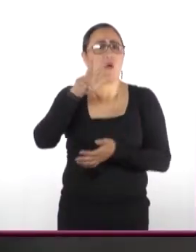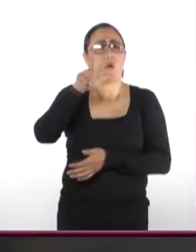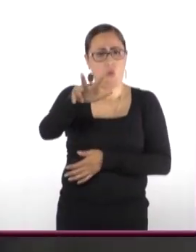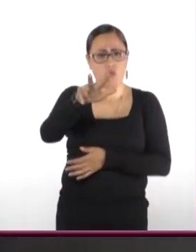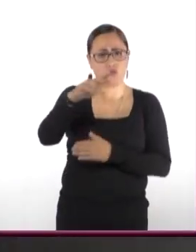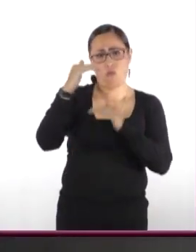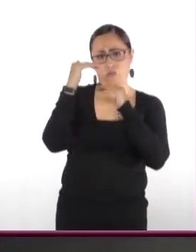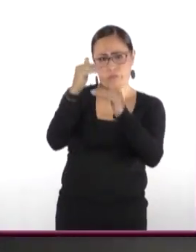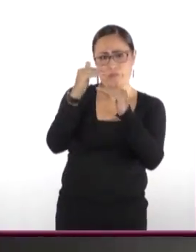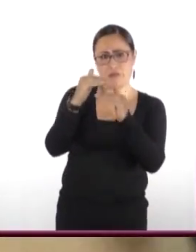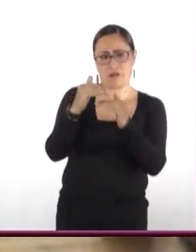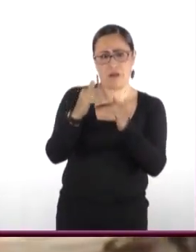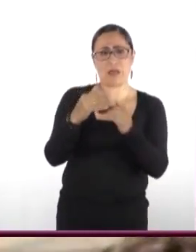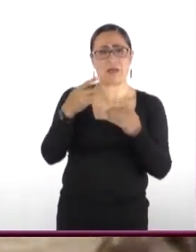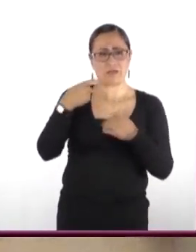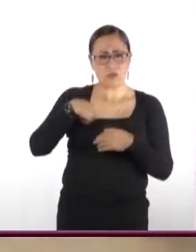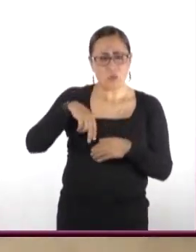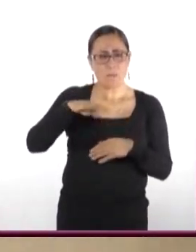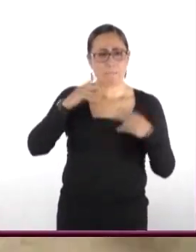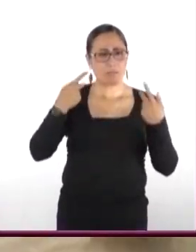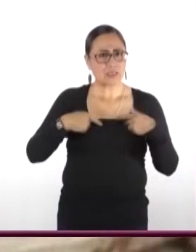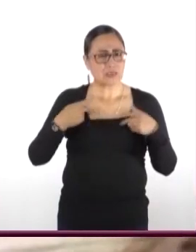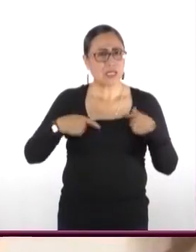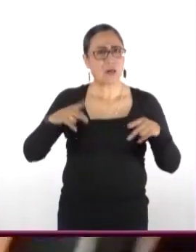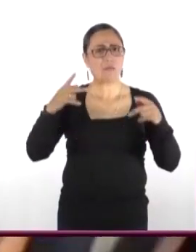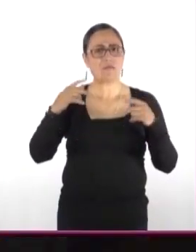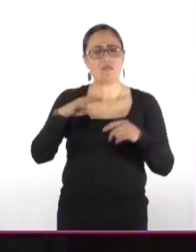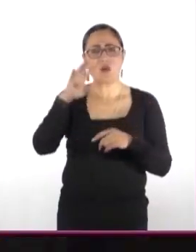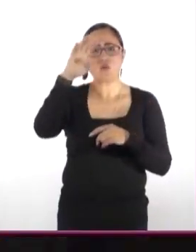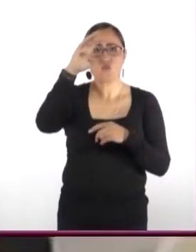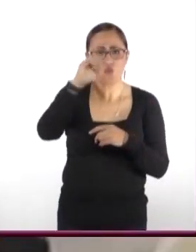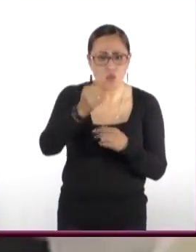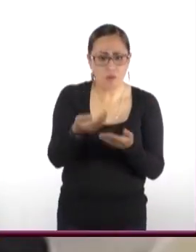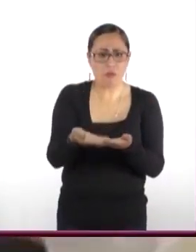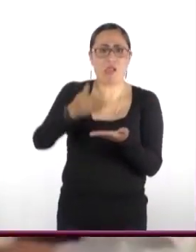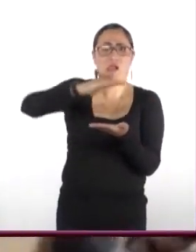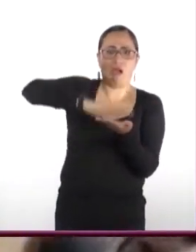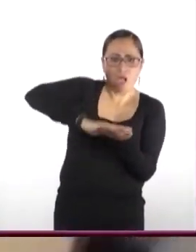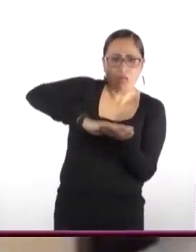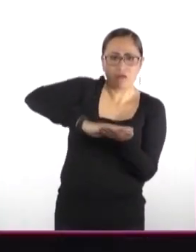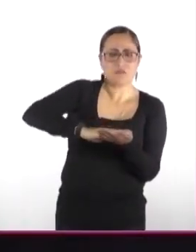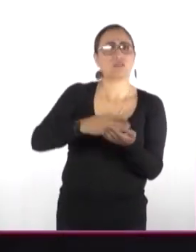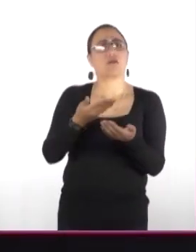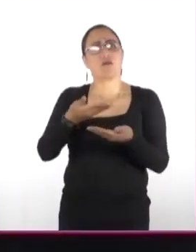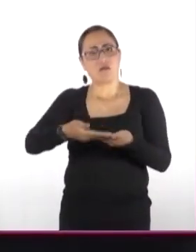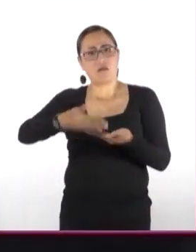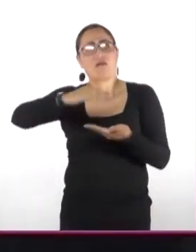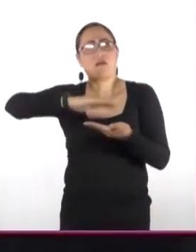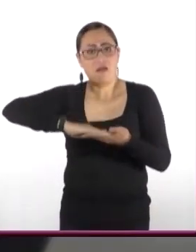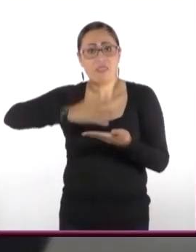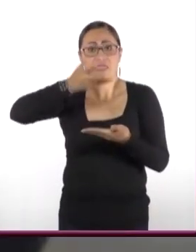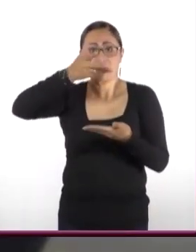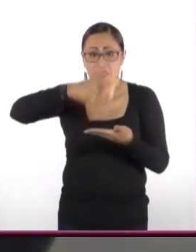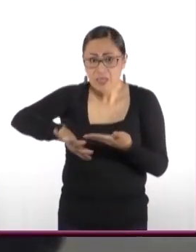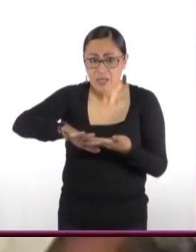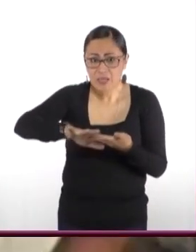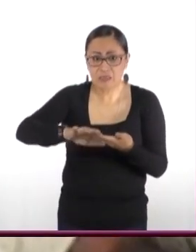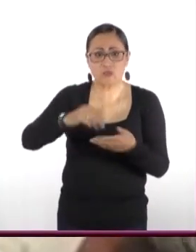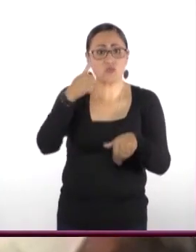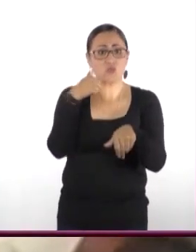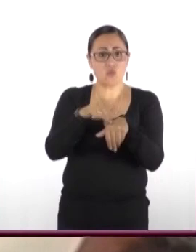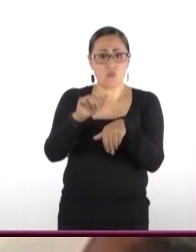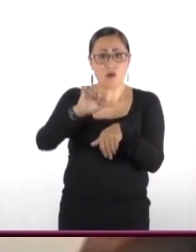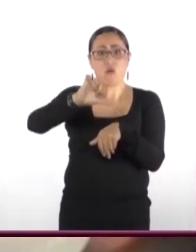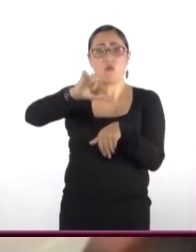8 veces. ¿Te imaginas las caras de todos cuando llegó a 9 dobleces? ¿A 10? Uf,